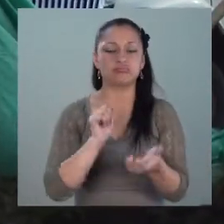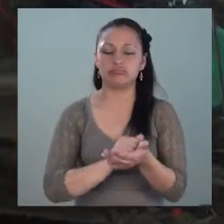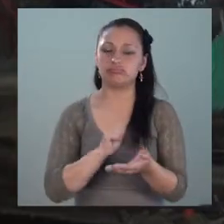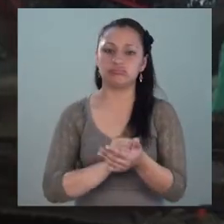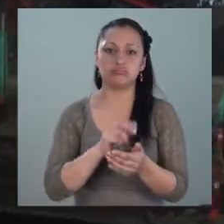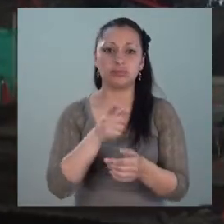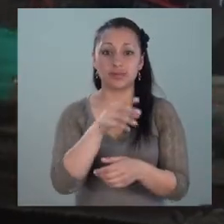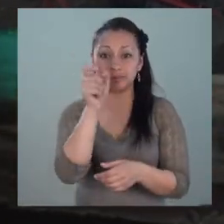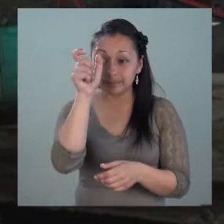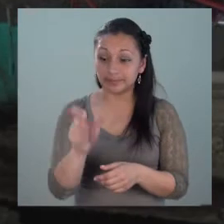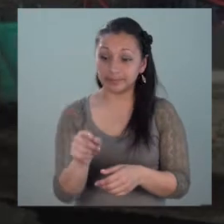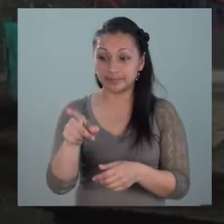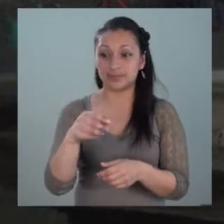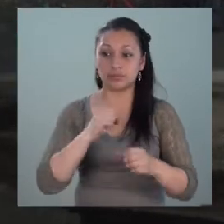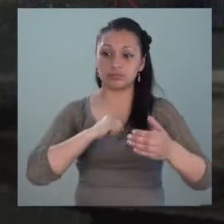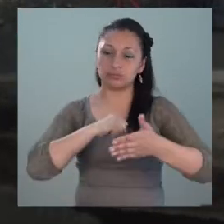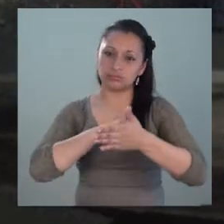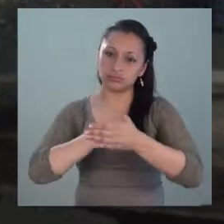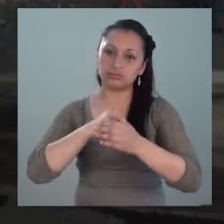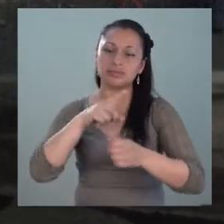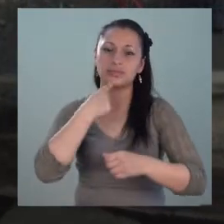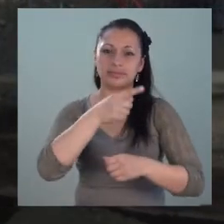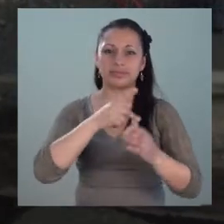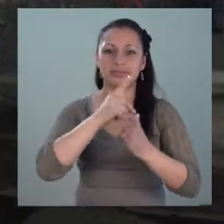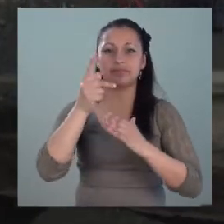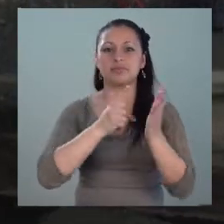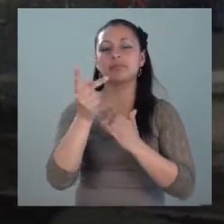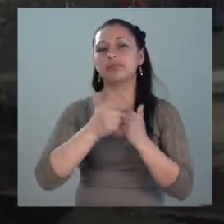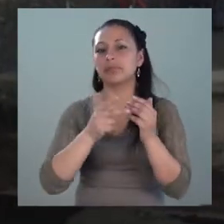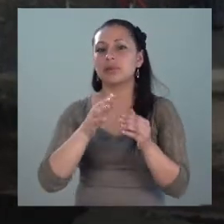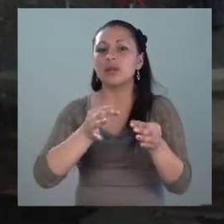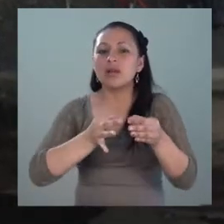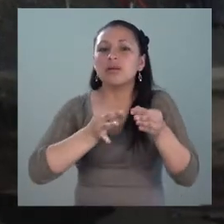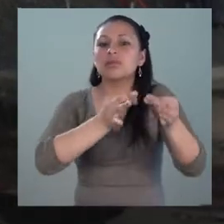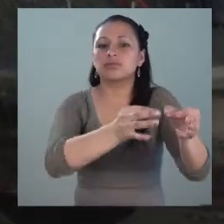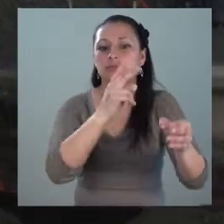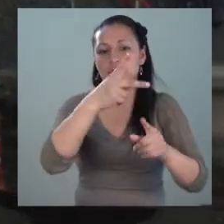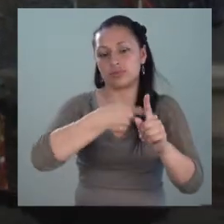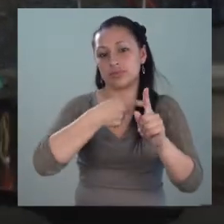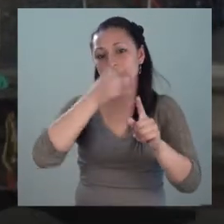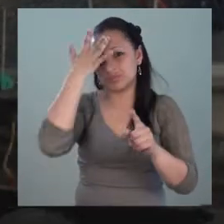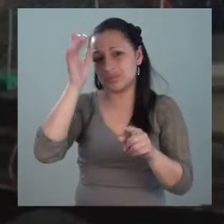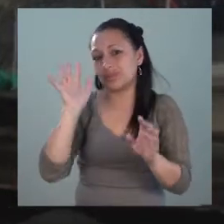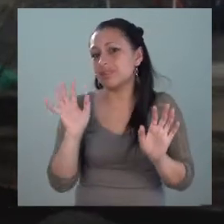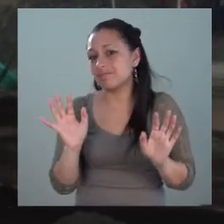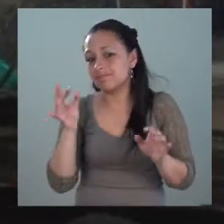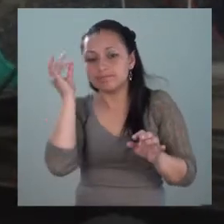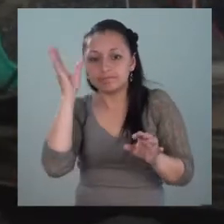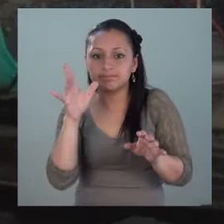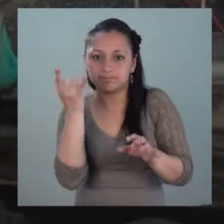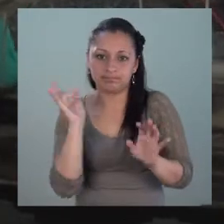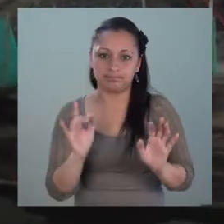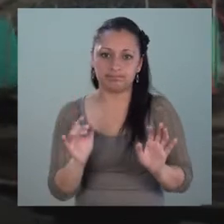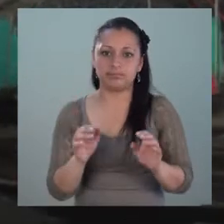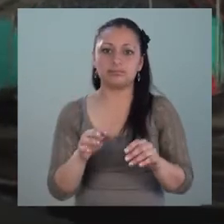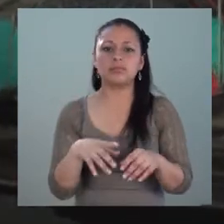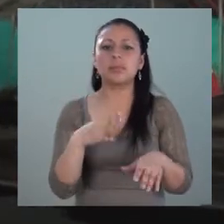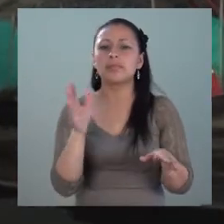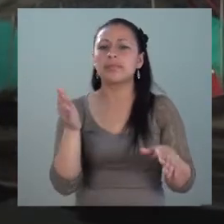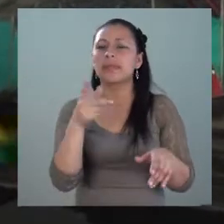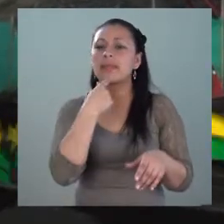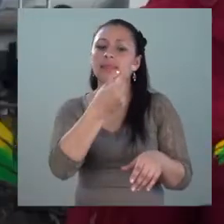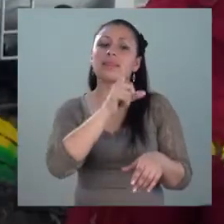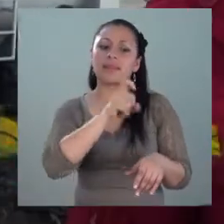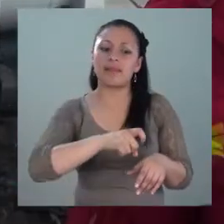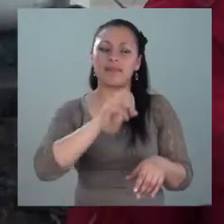cronogramas establecidos, la firma ejecutora del proyecto ha pedido una prórroga de 2 meses ante posibles contingencias que puedan ocurrir. La programación del contratista está para